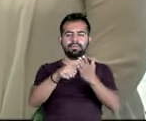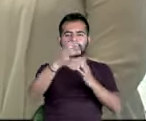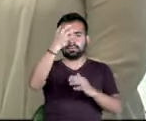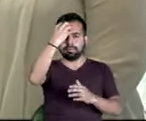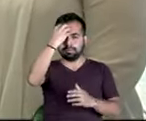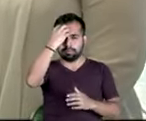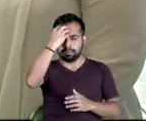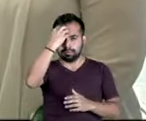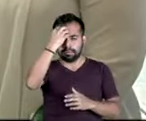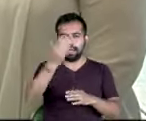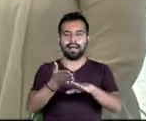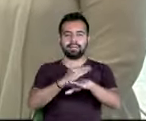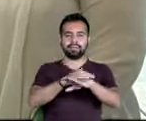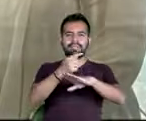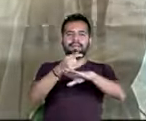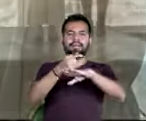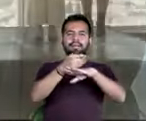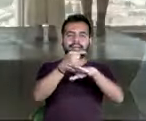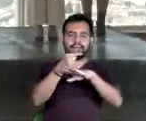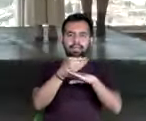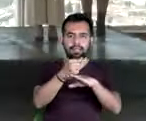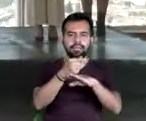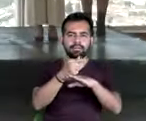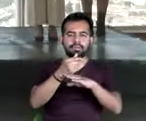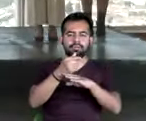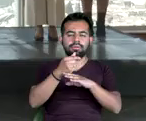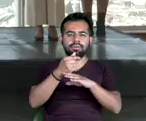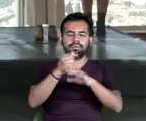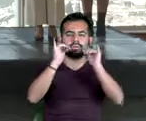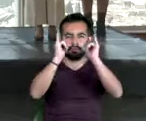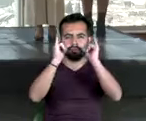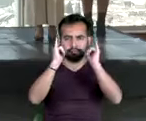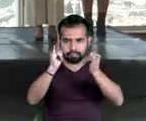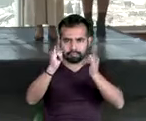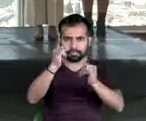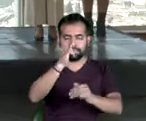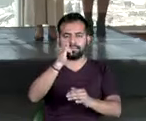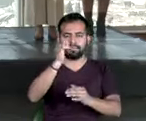exgerente del Departamento de Docentes de Santillana, además una,